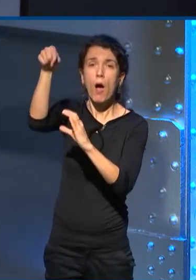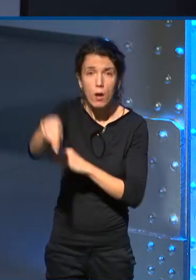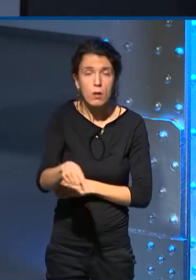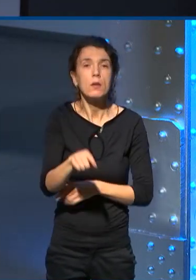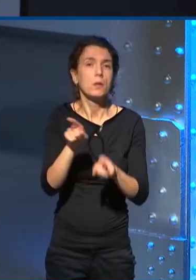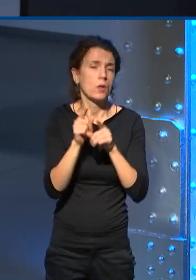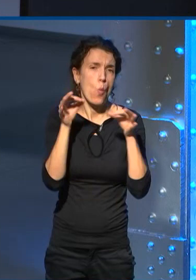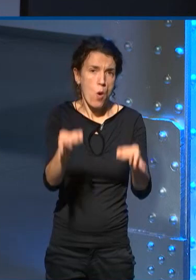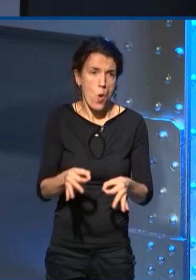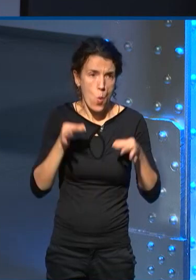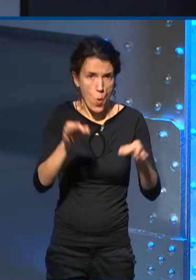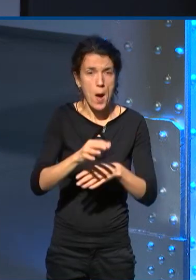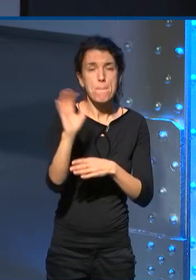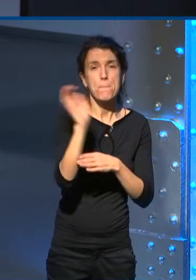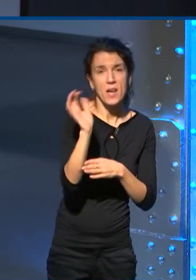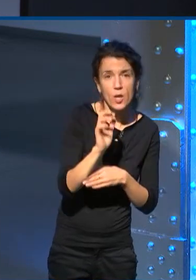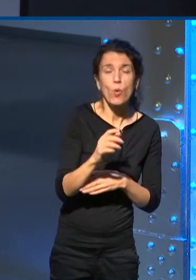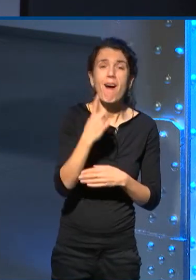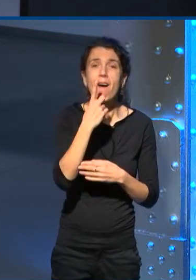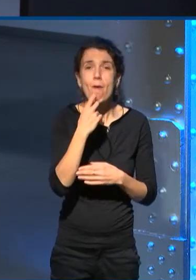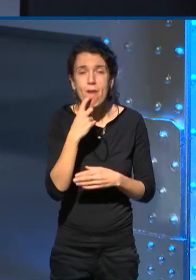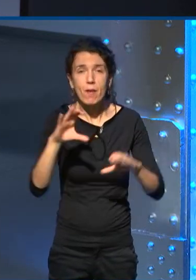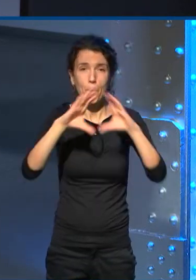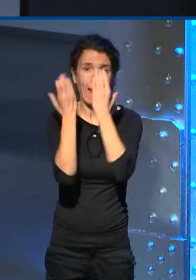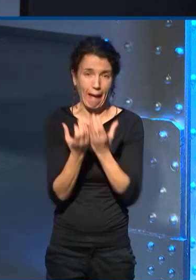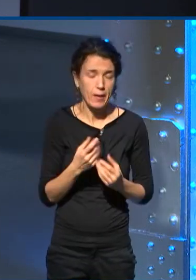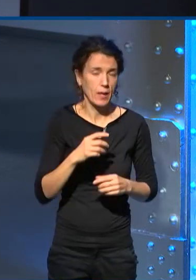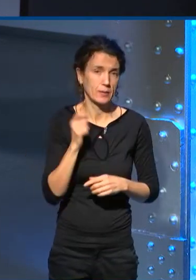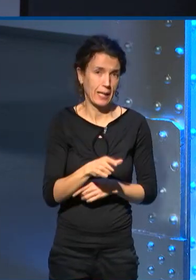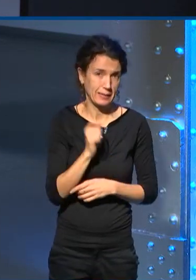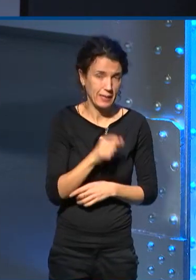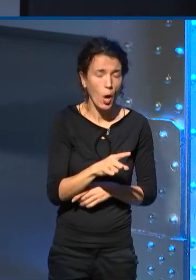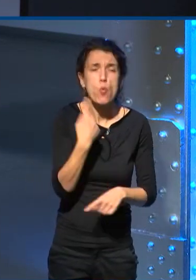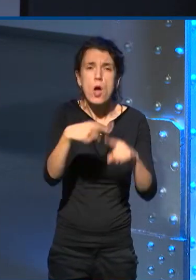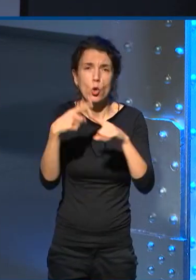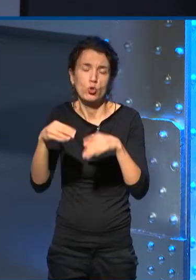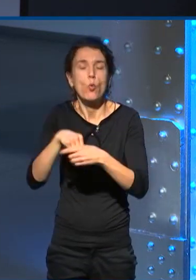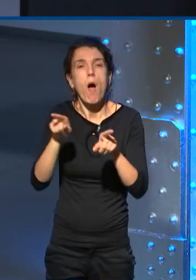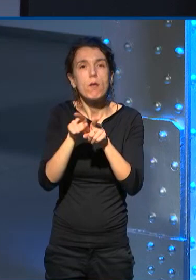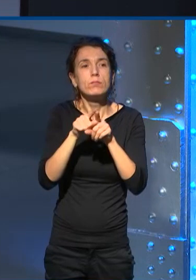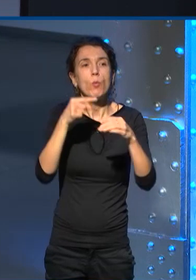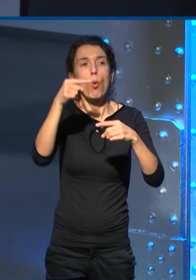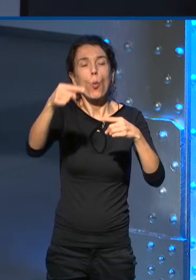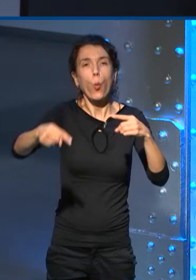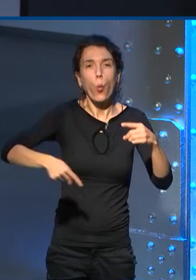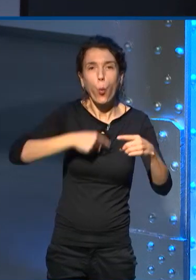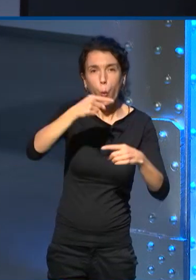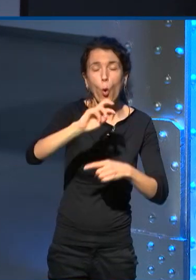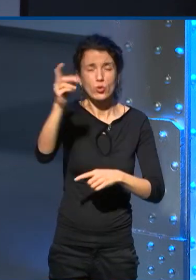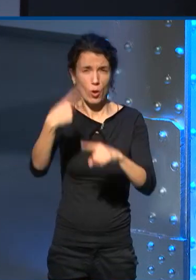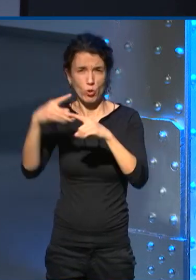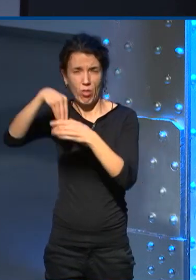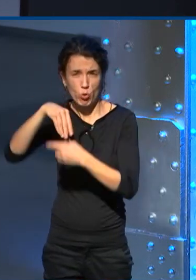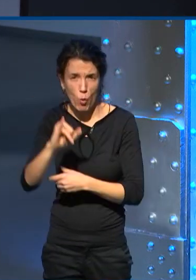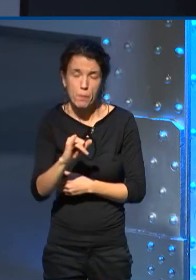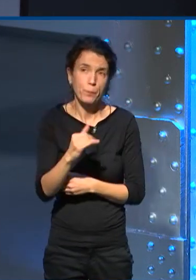tienen siempre lo mismo. En la película Red Planet es una de las típicas, pues siempre es una cosa que está dando vueltas. Y aparte tienen otra cosa que